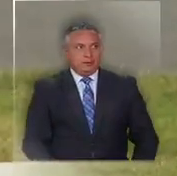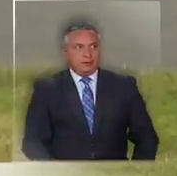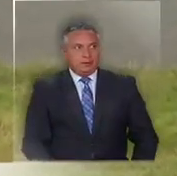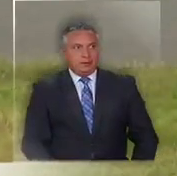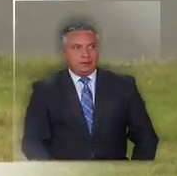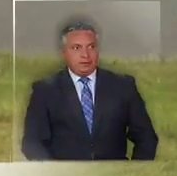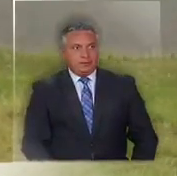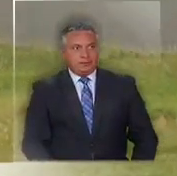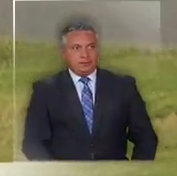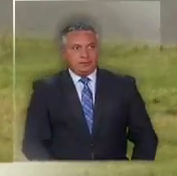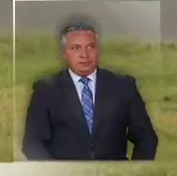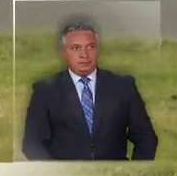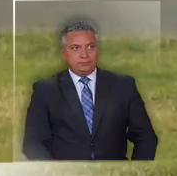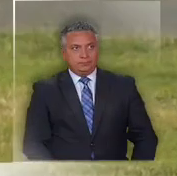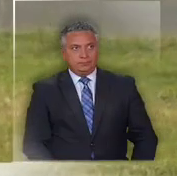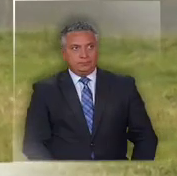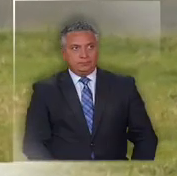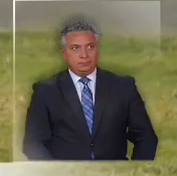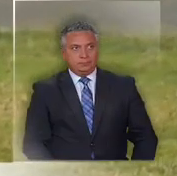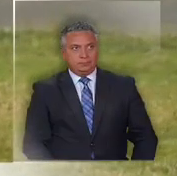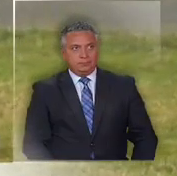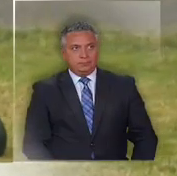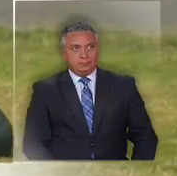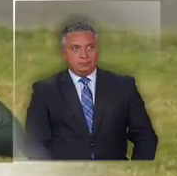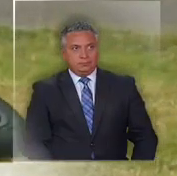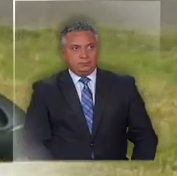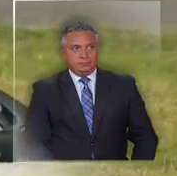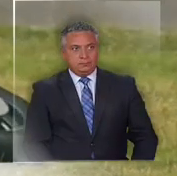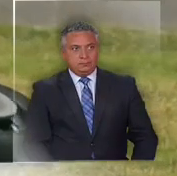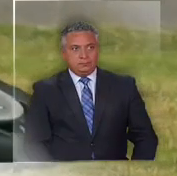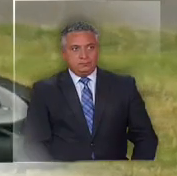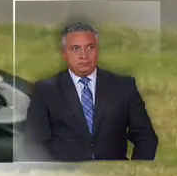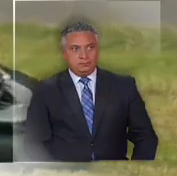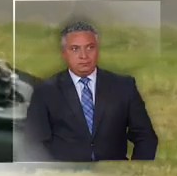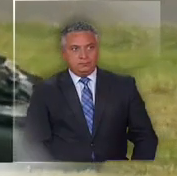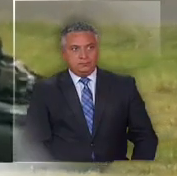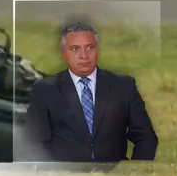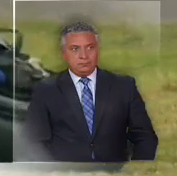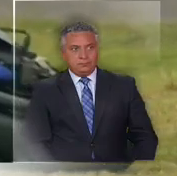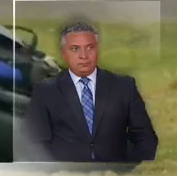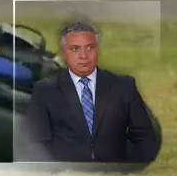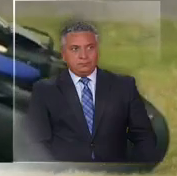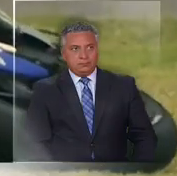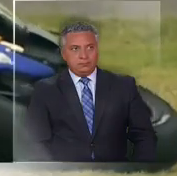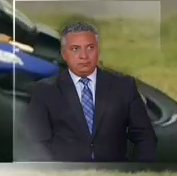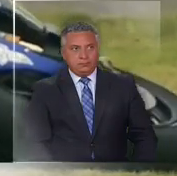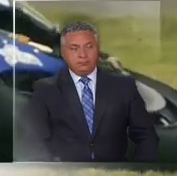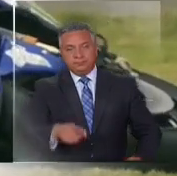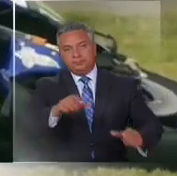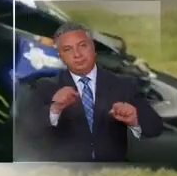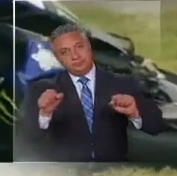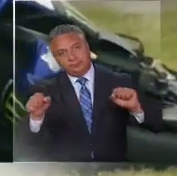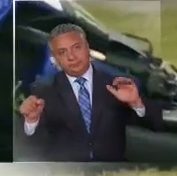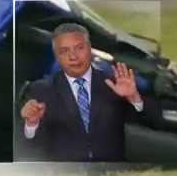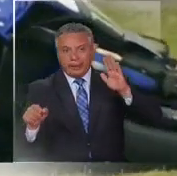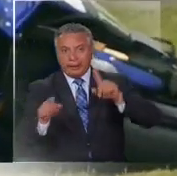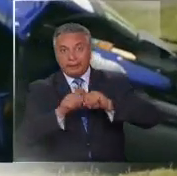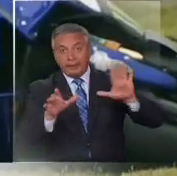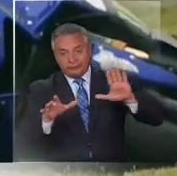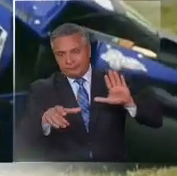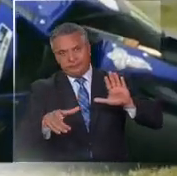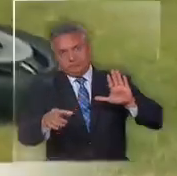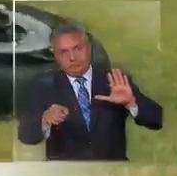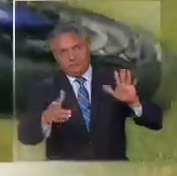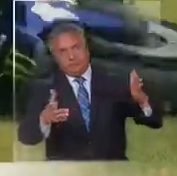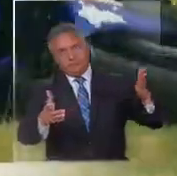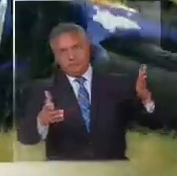Ahí está Valentino, se mete ahí. No. De ninguna manera ahí no se podía entrar. Y ahí le pide perdón y encima se cae. Y Valentino ahí